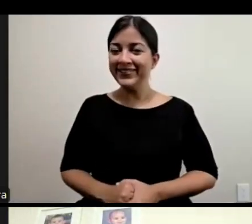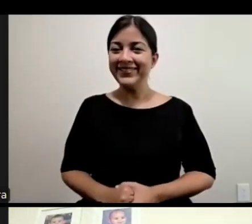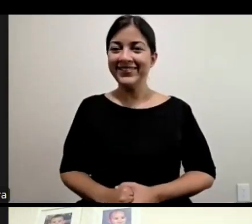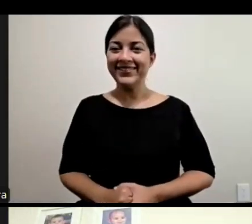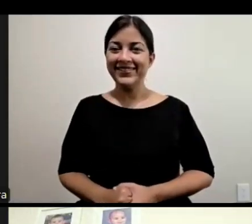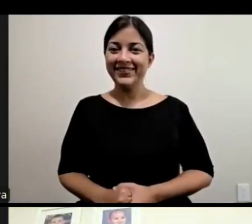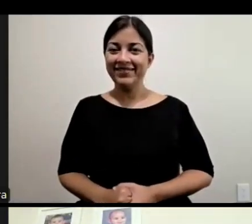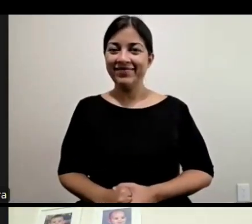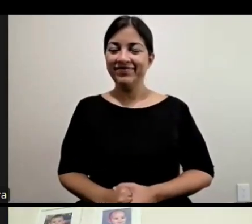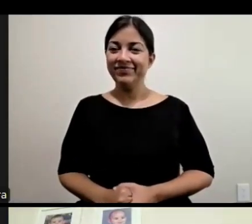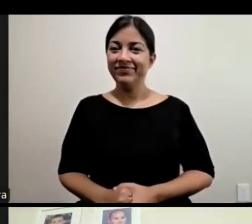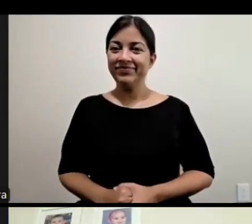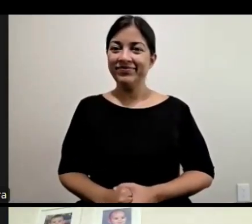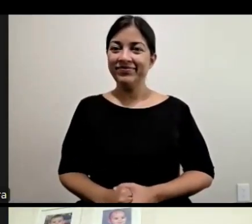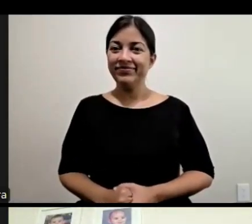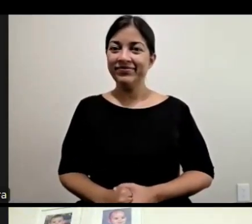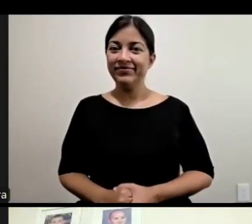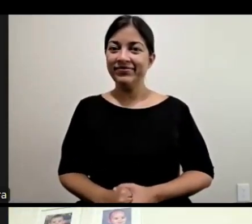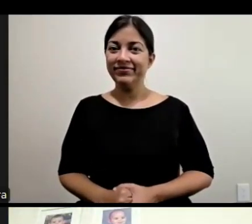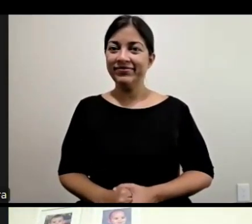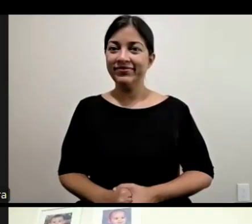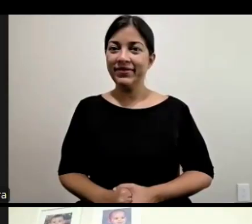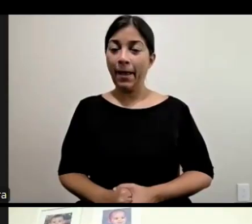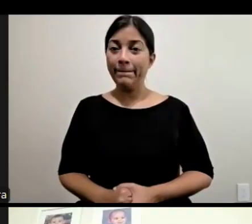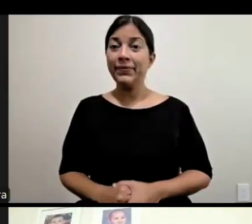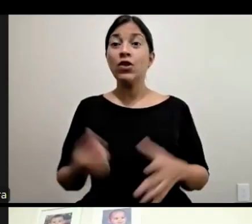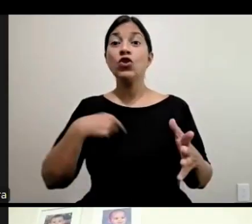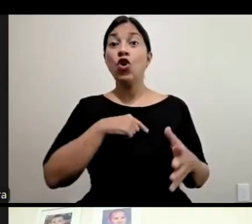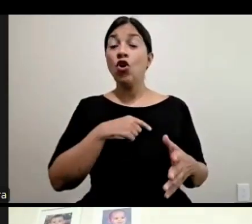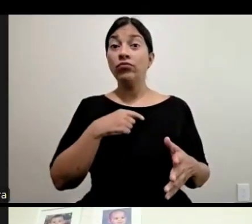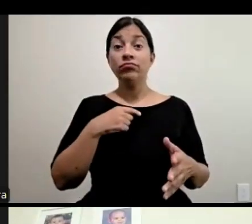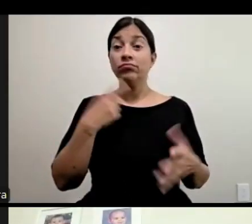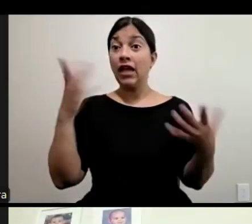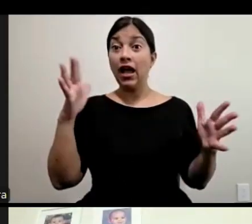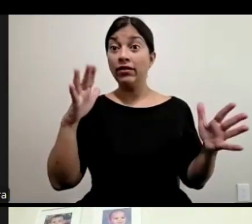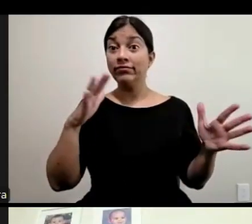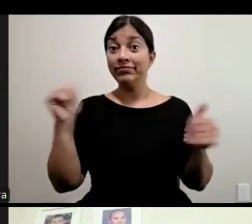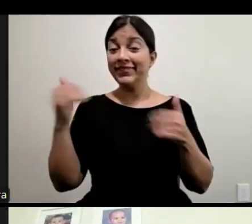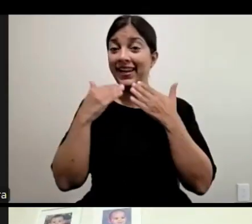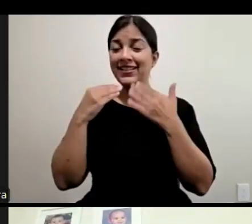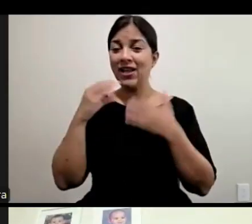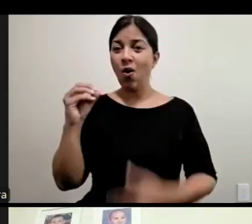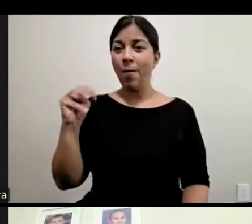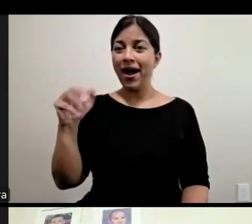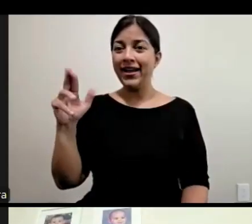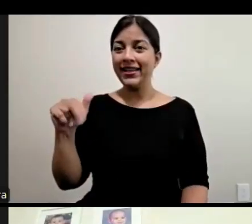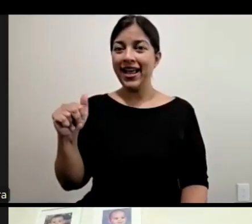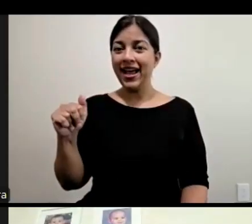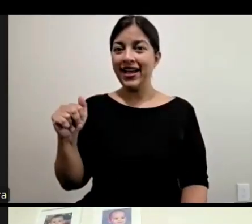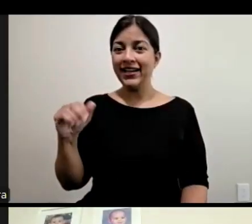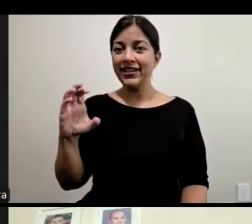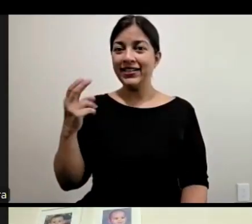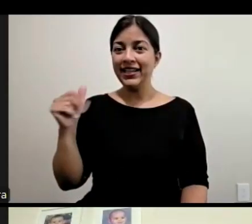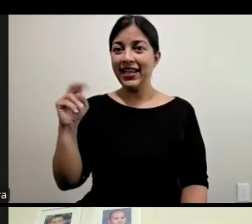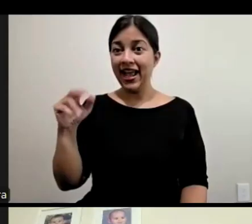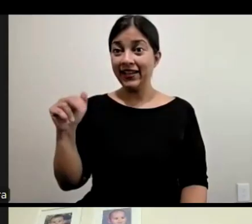Pero es que, imagínate tú. Así que nosotros nos vemos y nos vamos. Gracias a Omaira Cavilla y a Shenan Martínez.